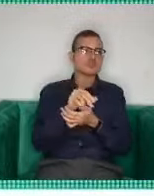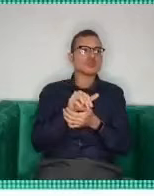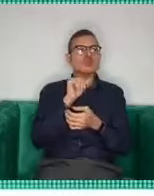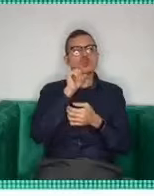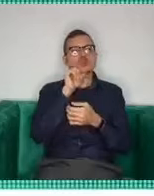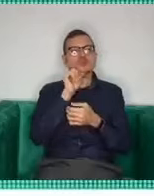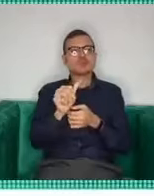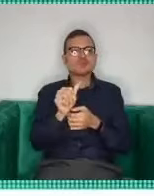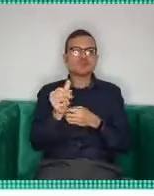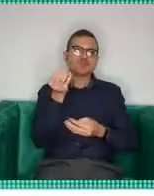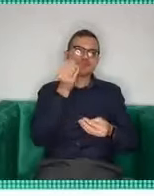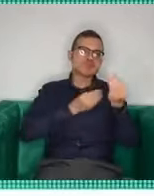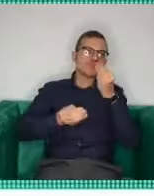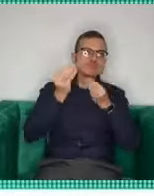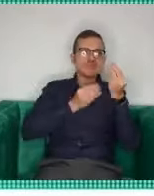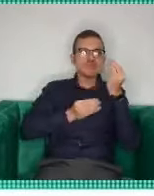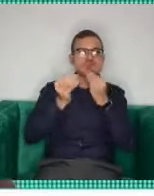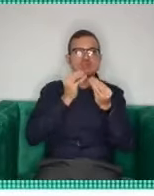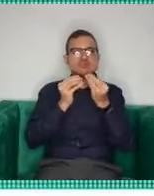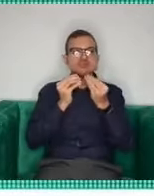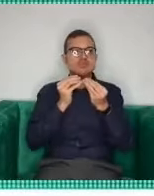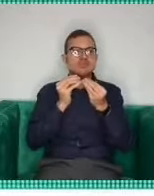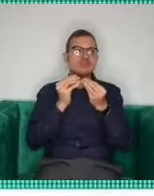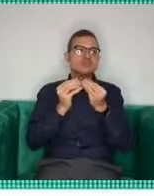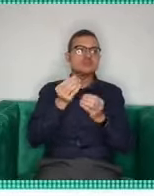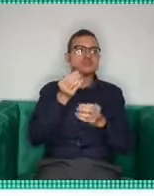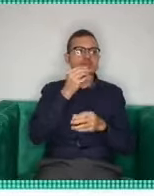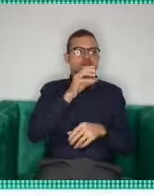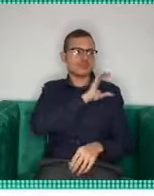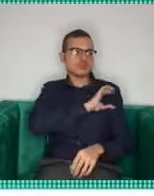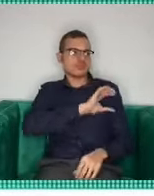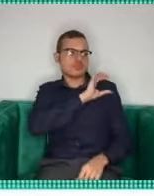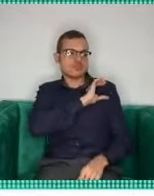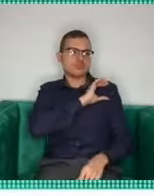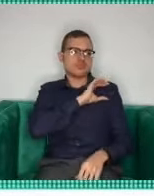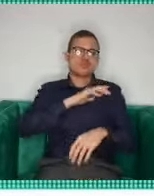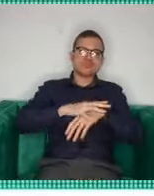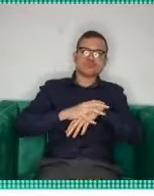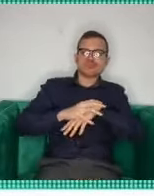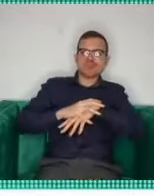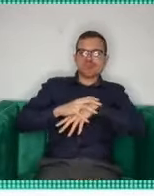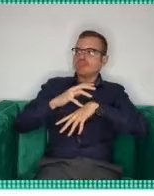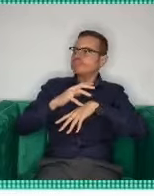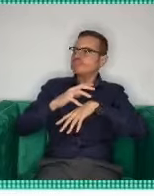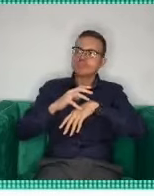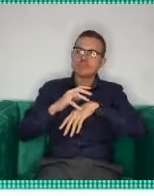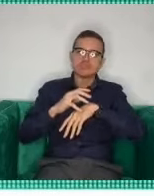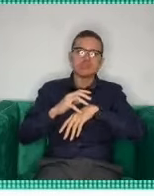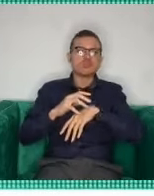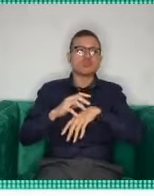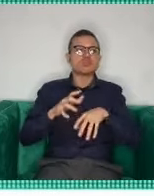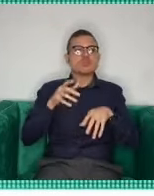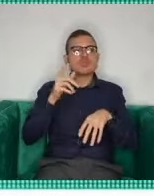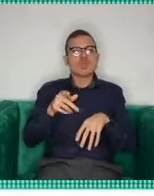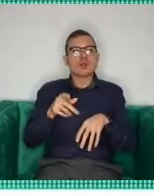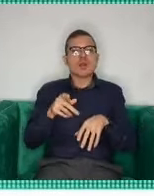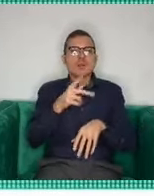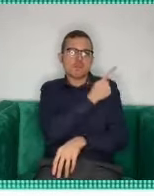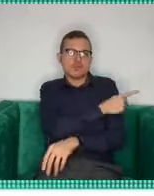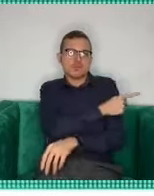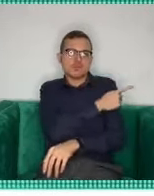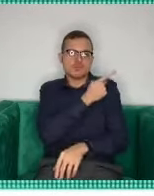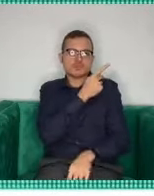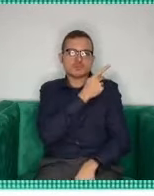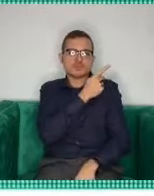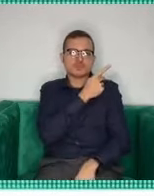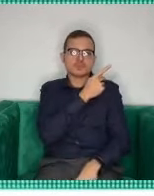proinflamatorias. Como pues, bien mencionamos, los refrescos, muchos pacientes ya con cortar el refresco experimentan